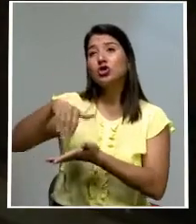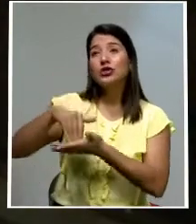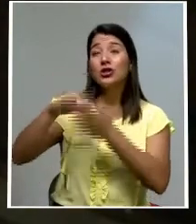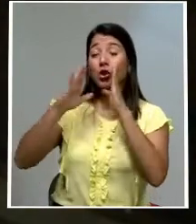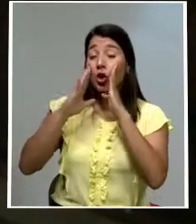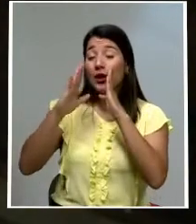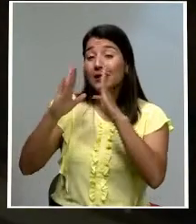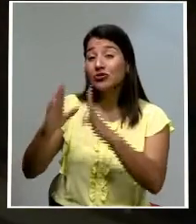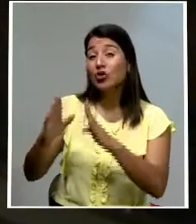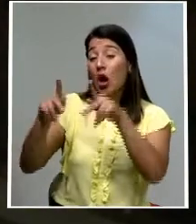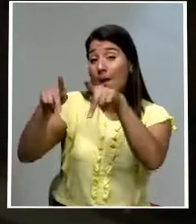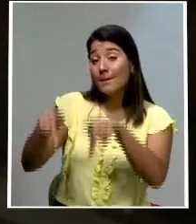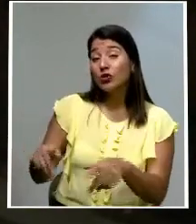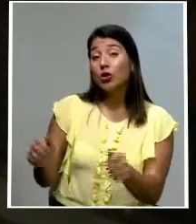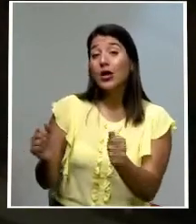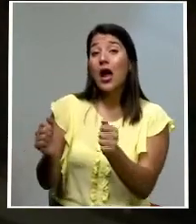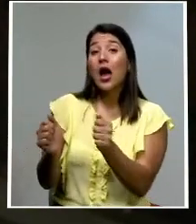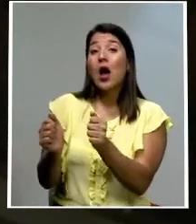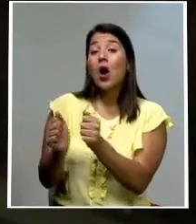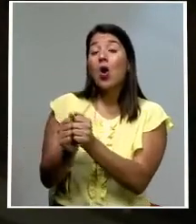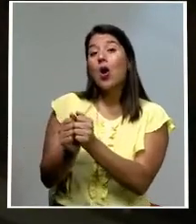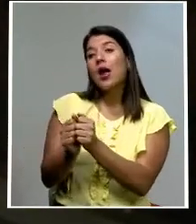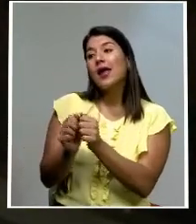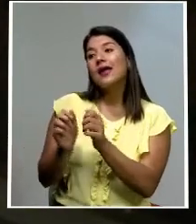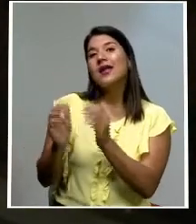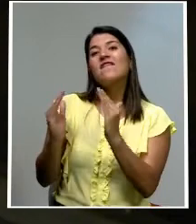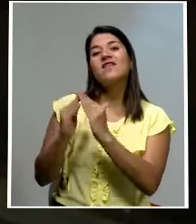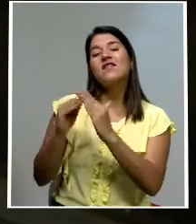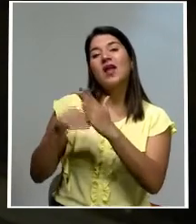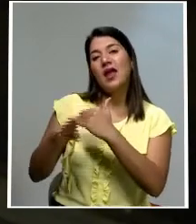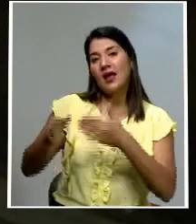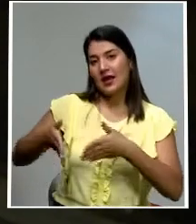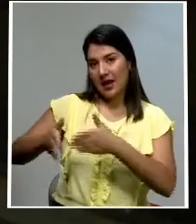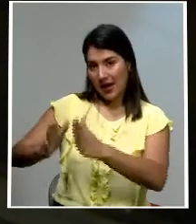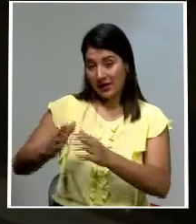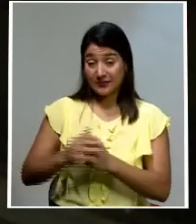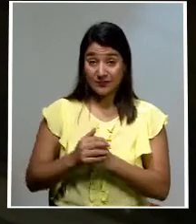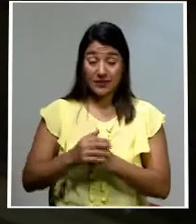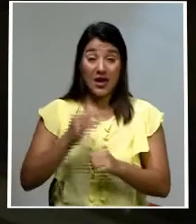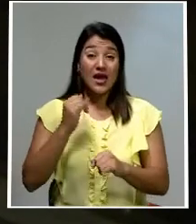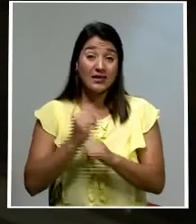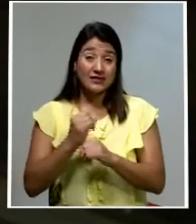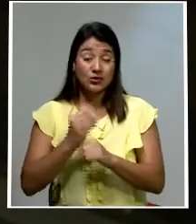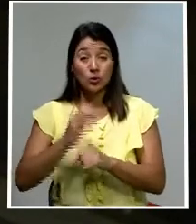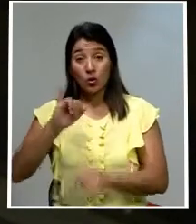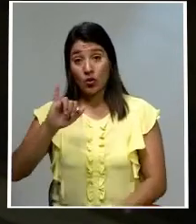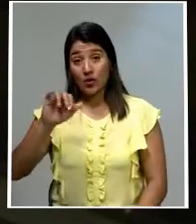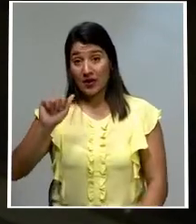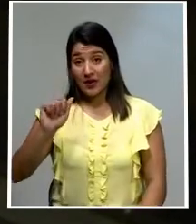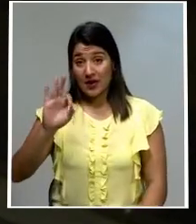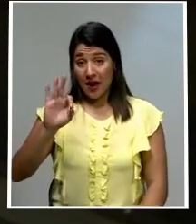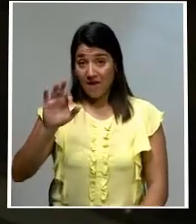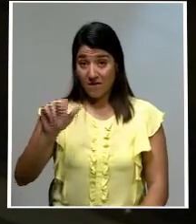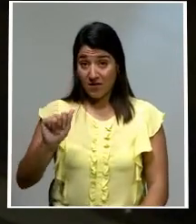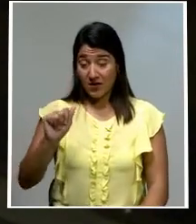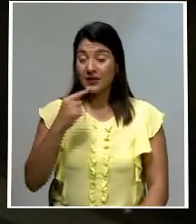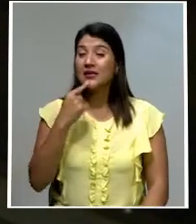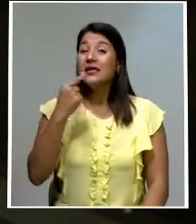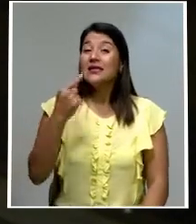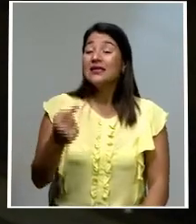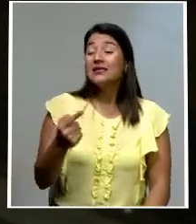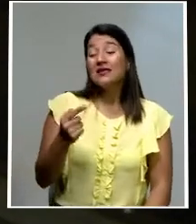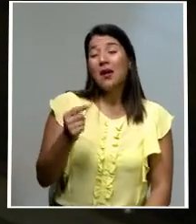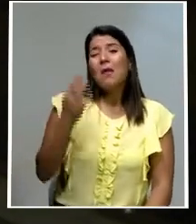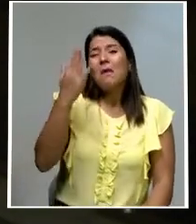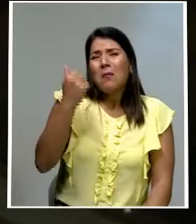personas con condición de indigencia. El Instituto sobre Alcoholismo y Farmacodependencia afirma que esta